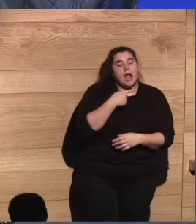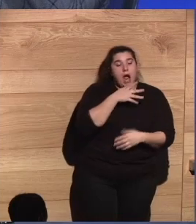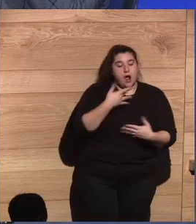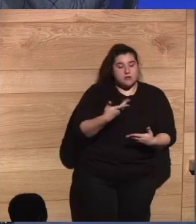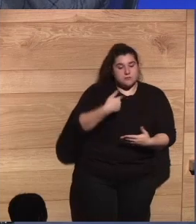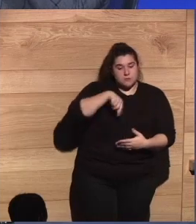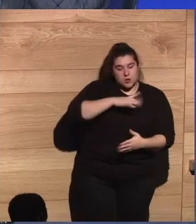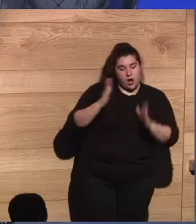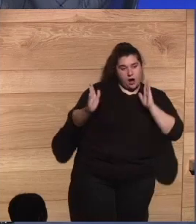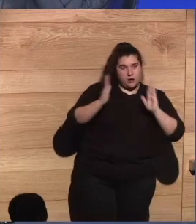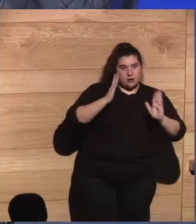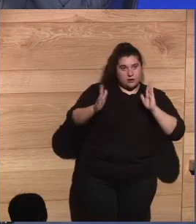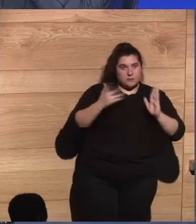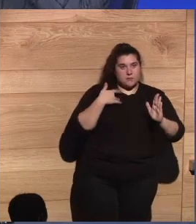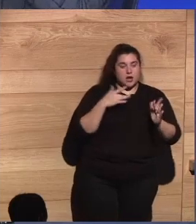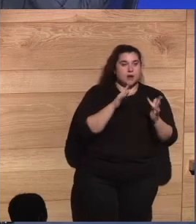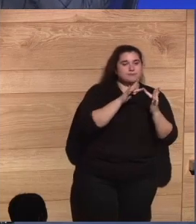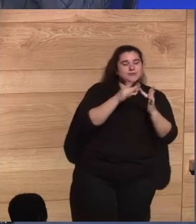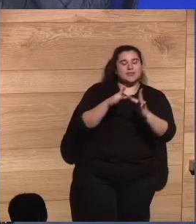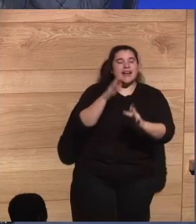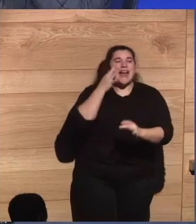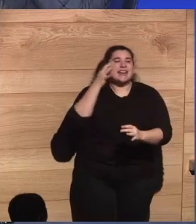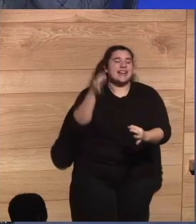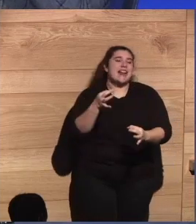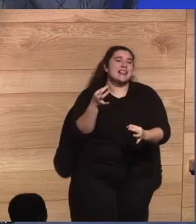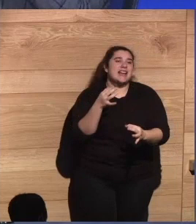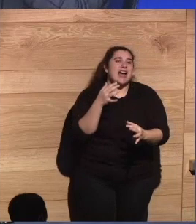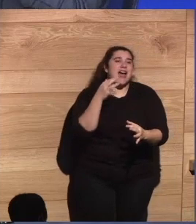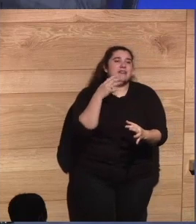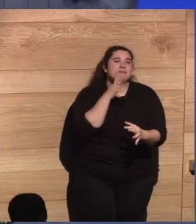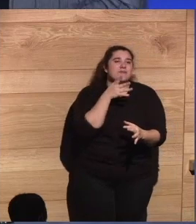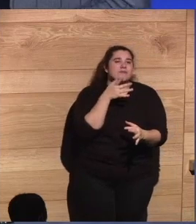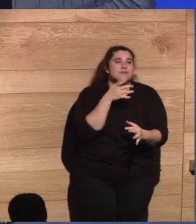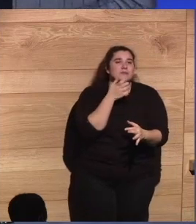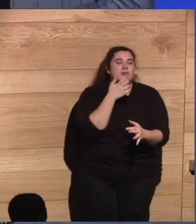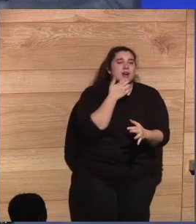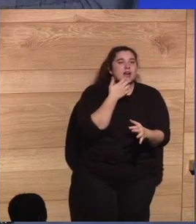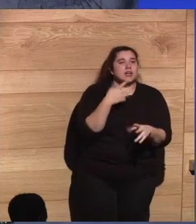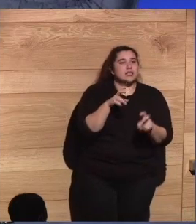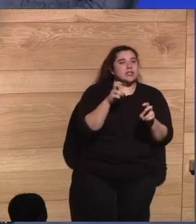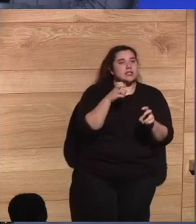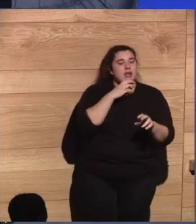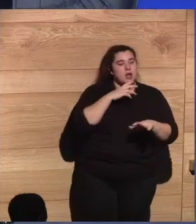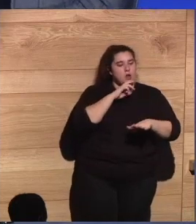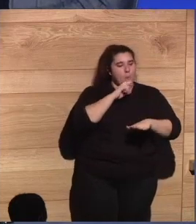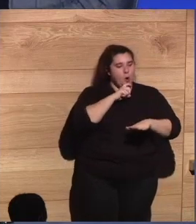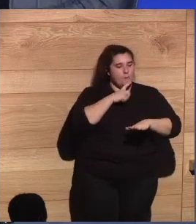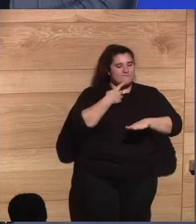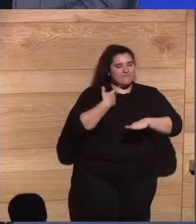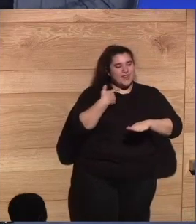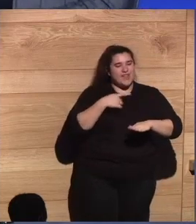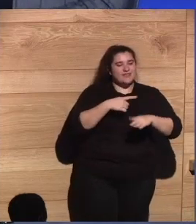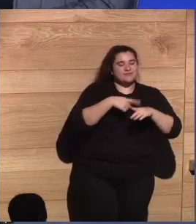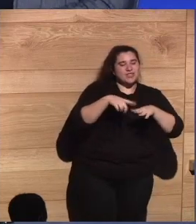época en la que nos relacionamos con la realidad, con el paradigma del surf, ¿no? O sea, andamos por la superficie de